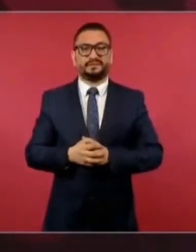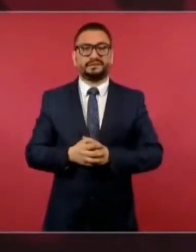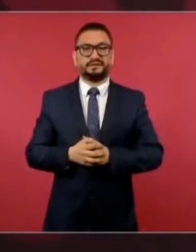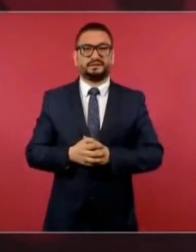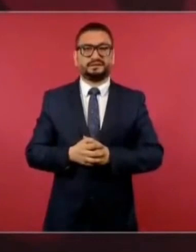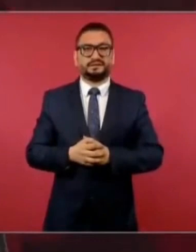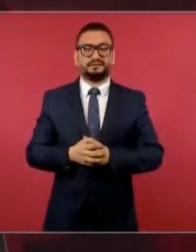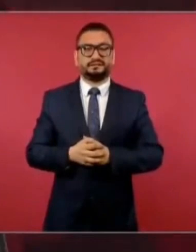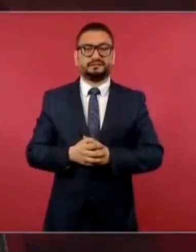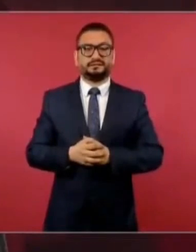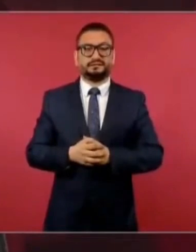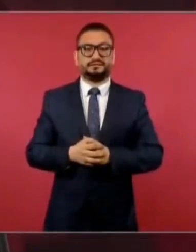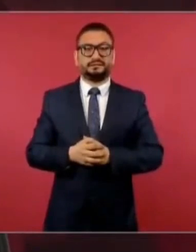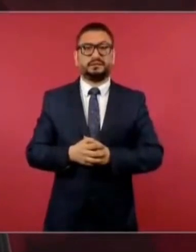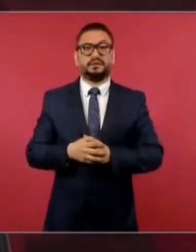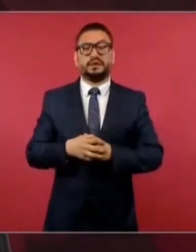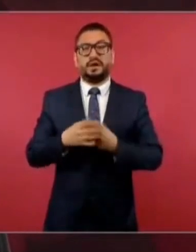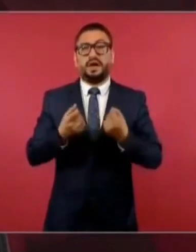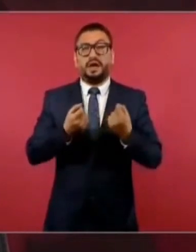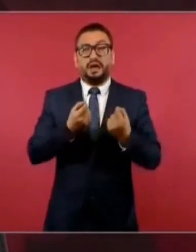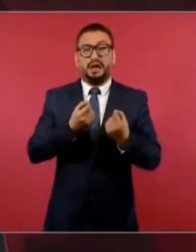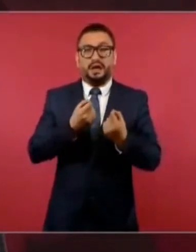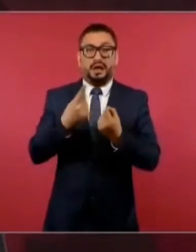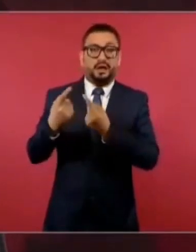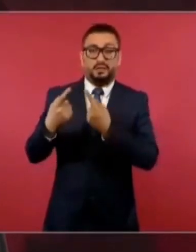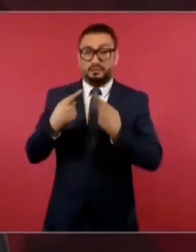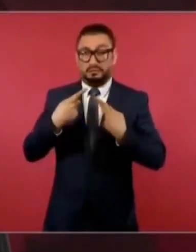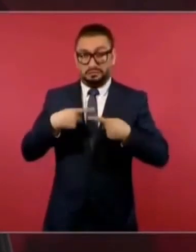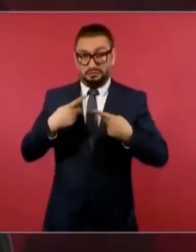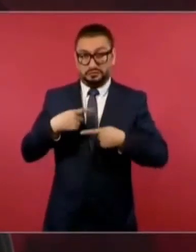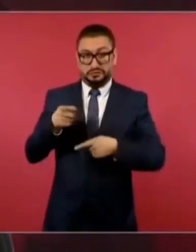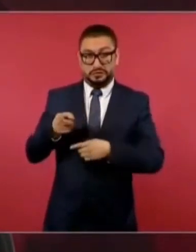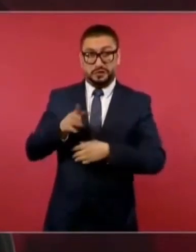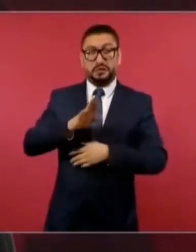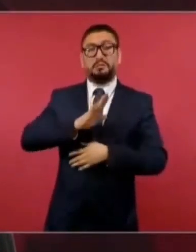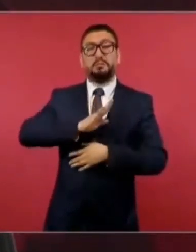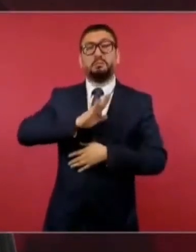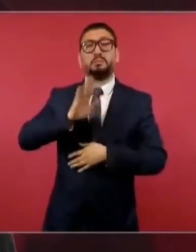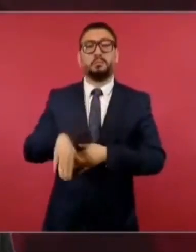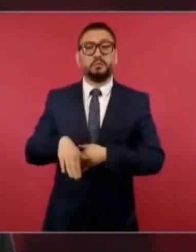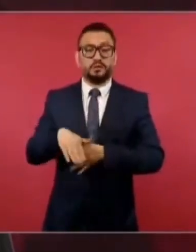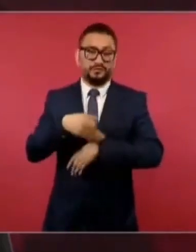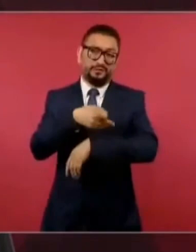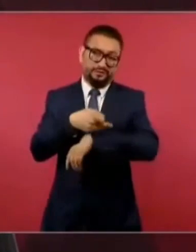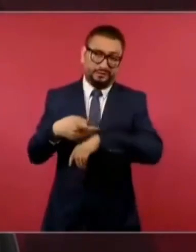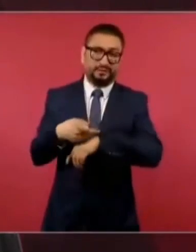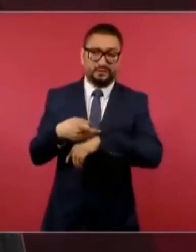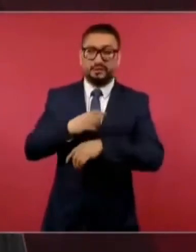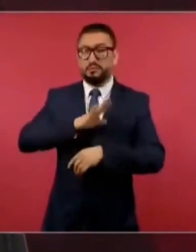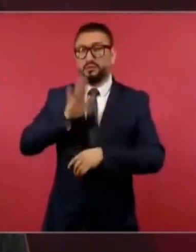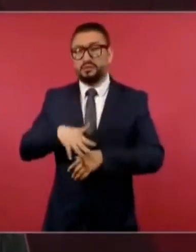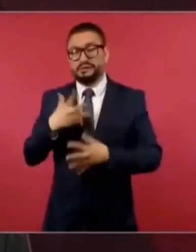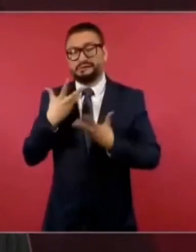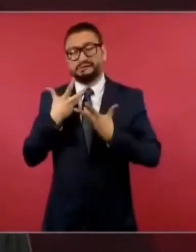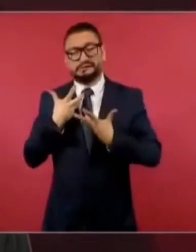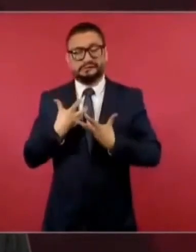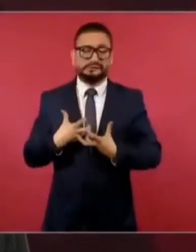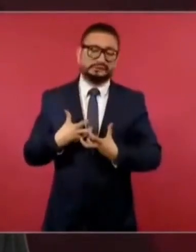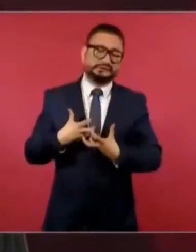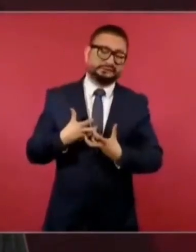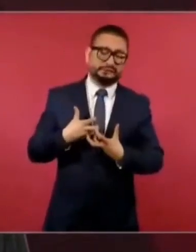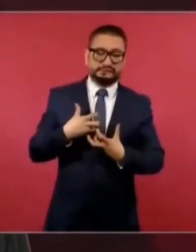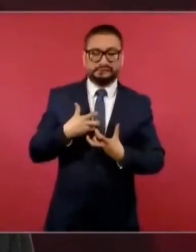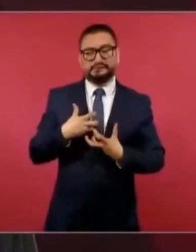hasta fallece nuestro familiar, y además del dolor del fallecimiento,